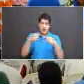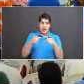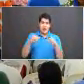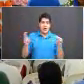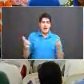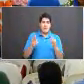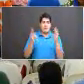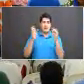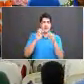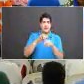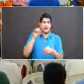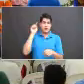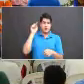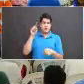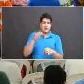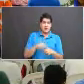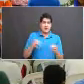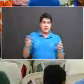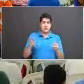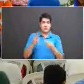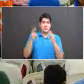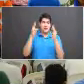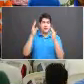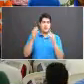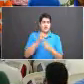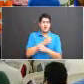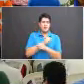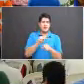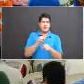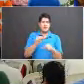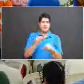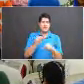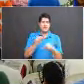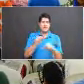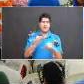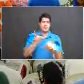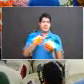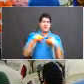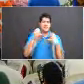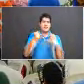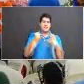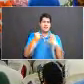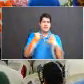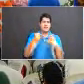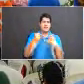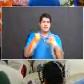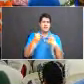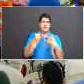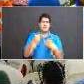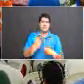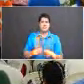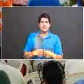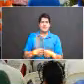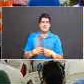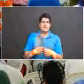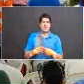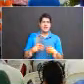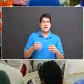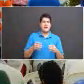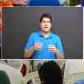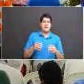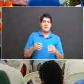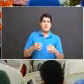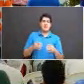en ellos, milagros de redención, haga milagros de sanidad, Señor, haga milagros de